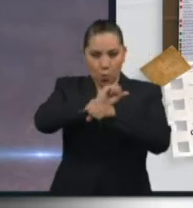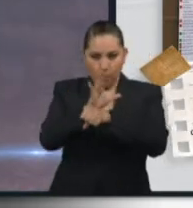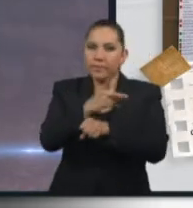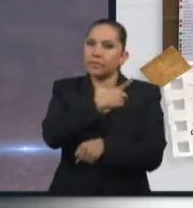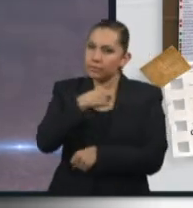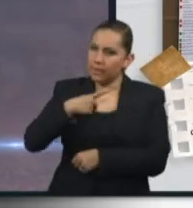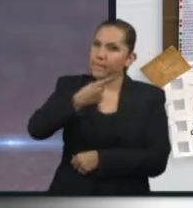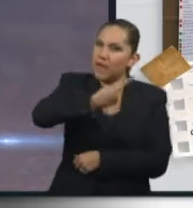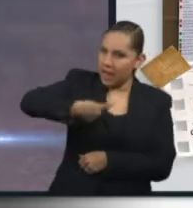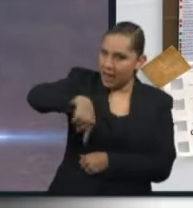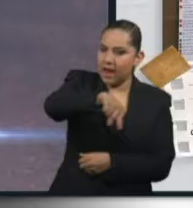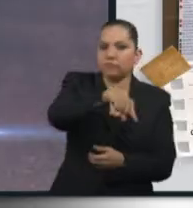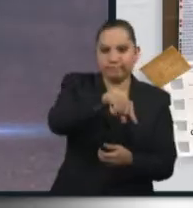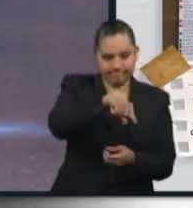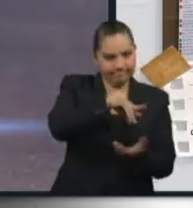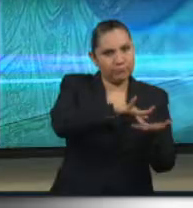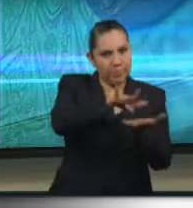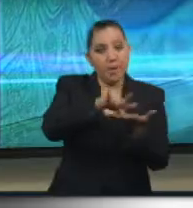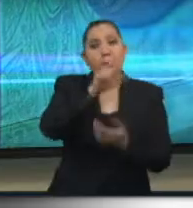no tengan que cerrar.